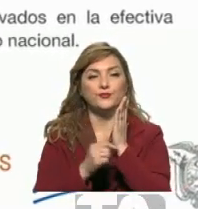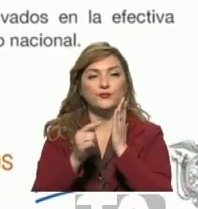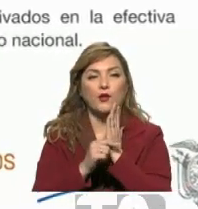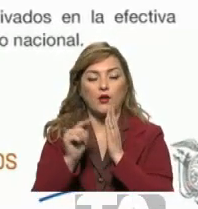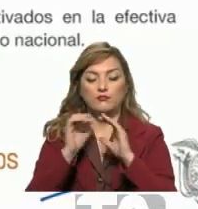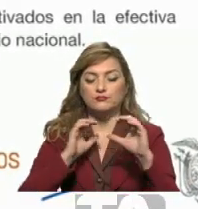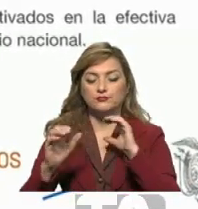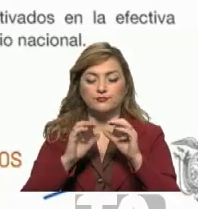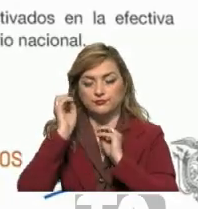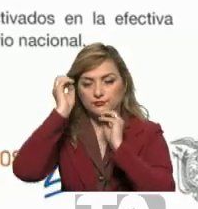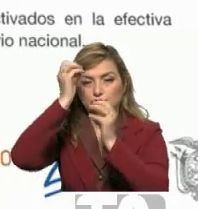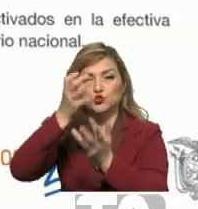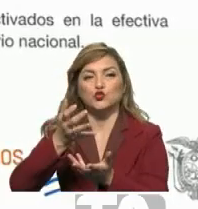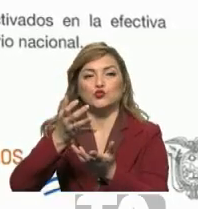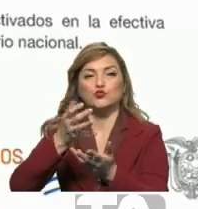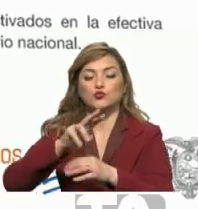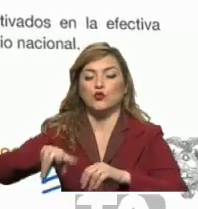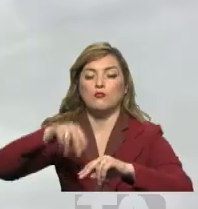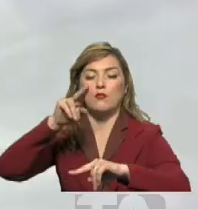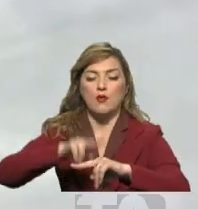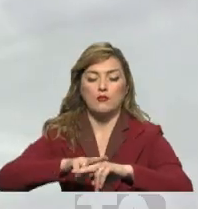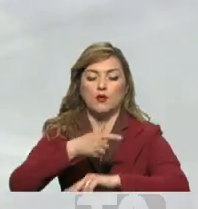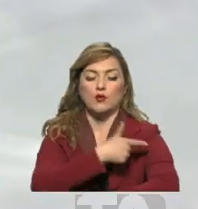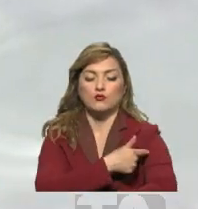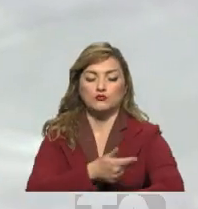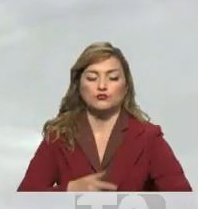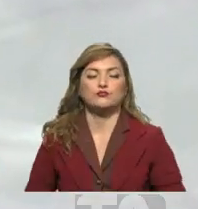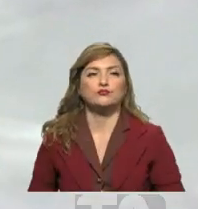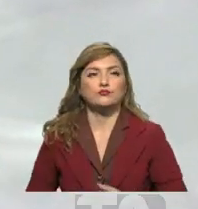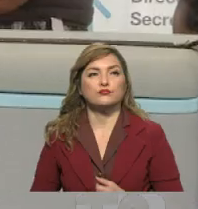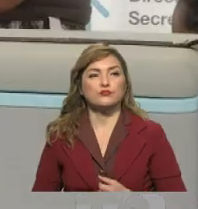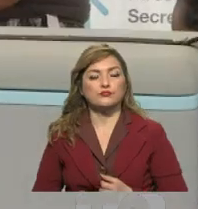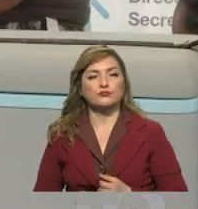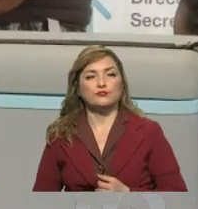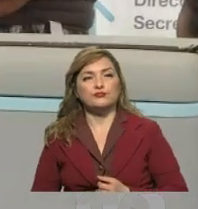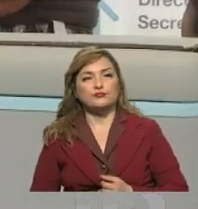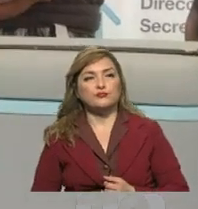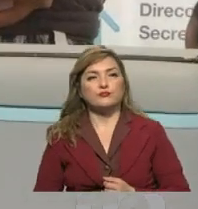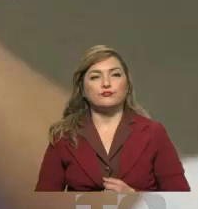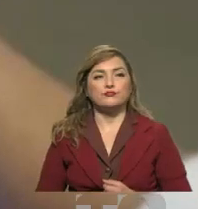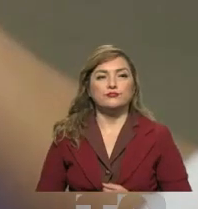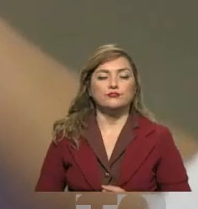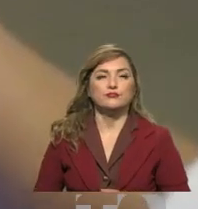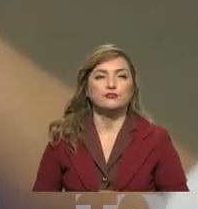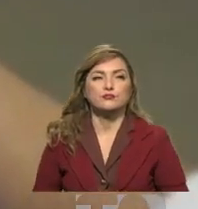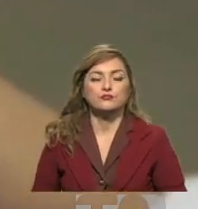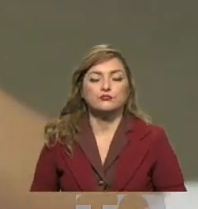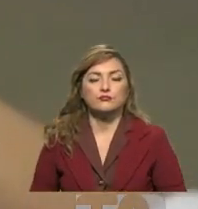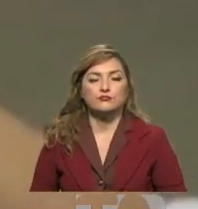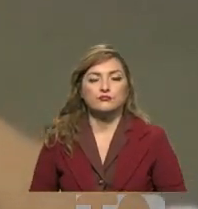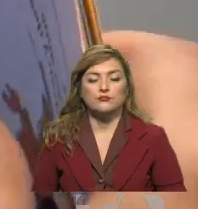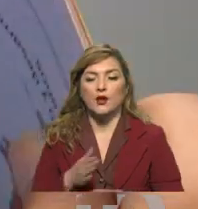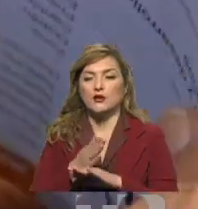este comunicado, informó de la normalización y distribución de vacunas pentavalente. Esto luego de que se